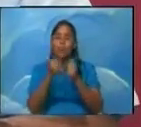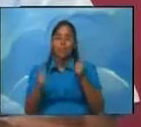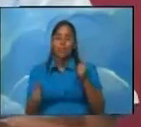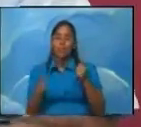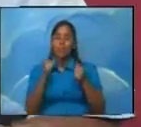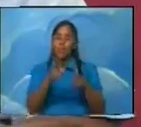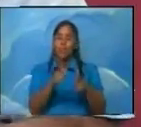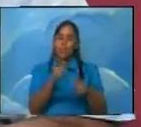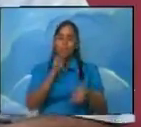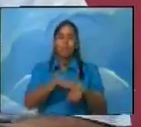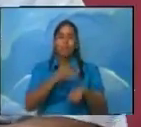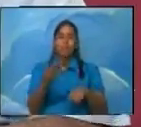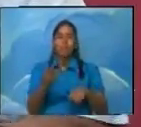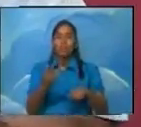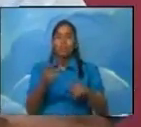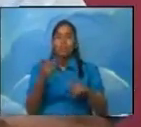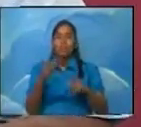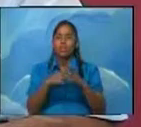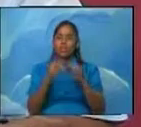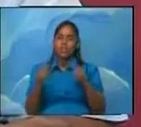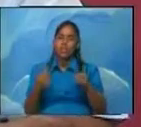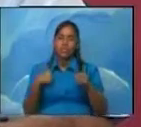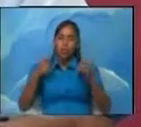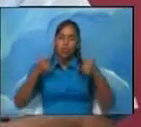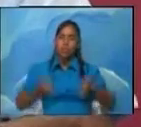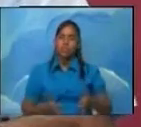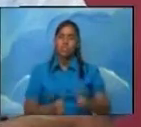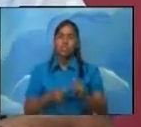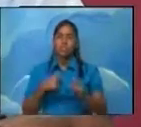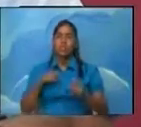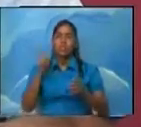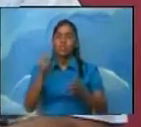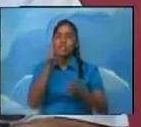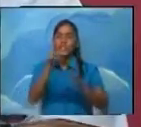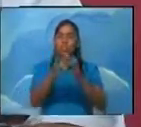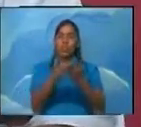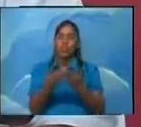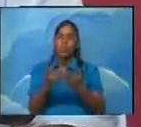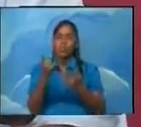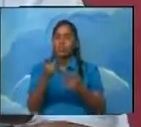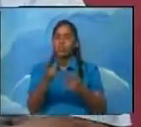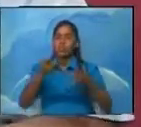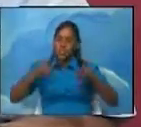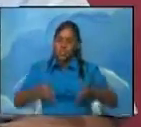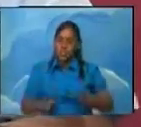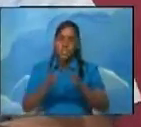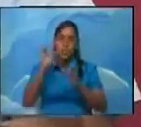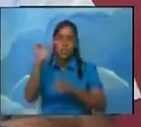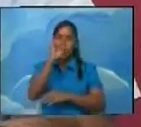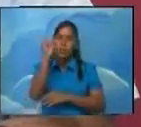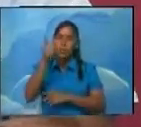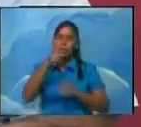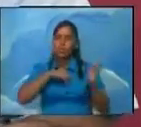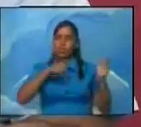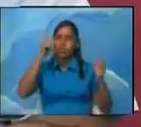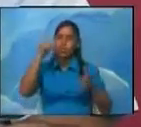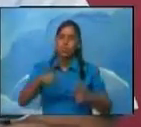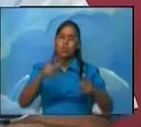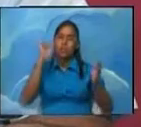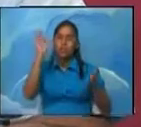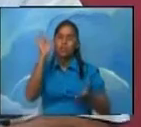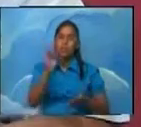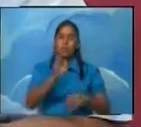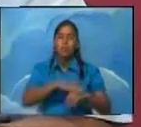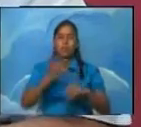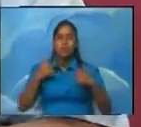alguien le pregunta, ¿y por qué? No, porque mire, yo a mis hijos le he enseñado la palabra, ellos son nacidos en el Evangelio y yo soy predicador. ¿Y por qué mis hijos